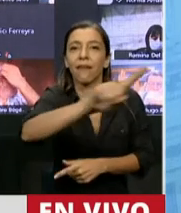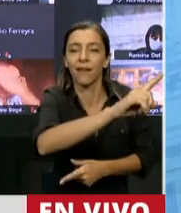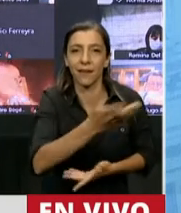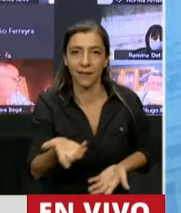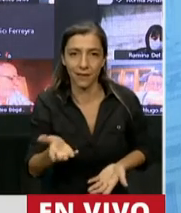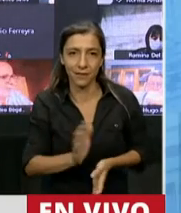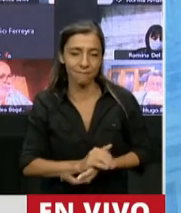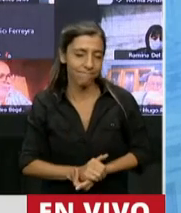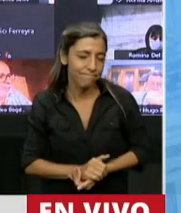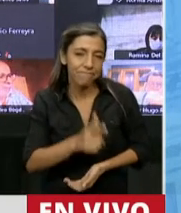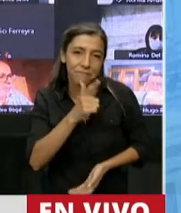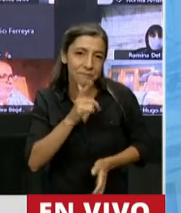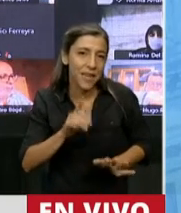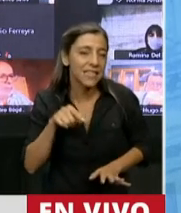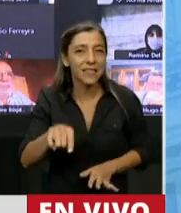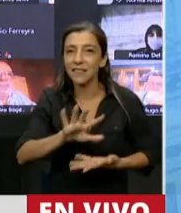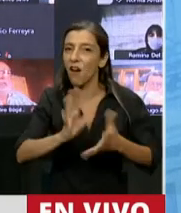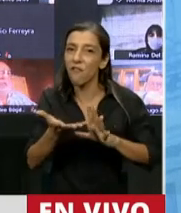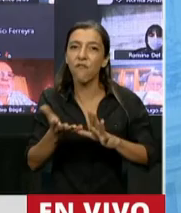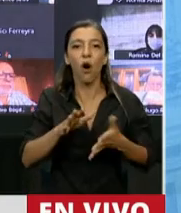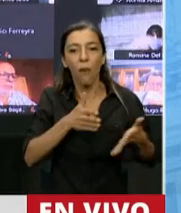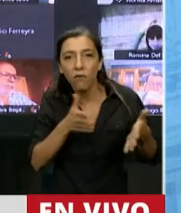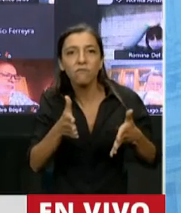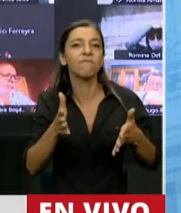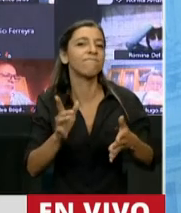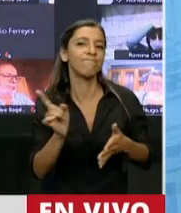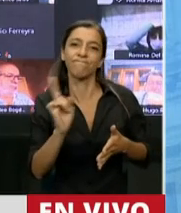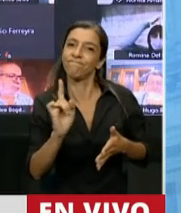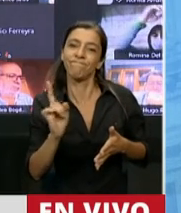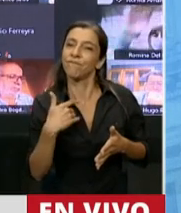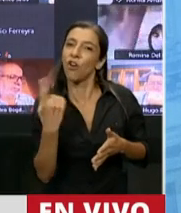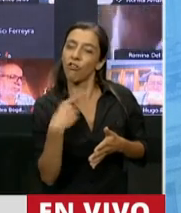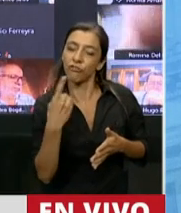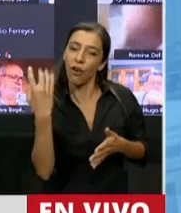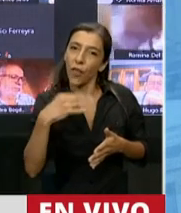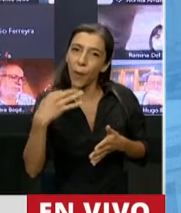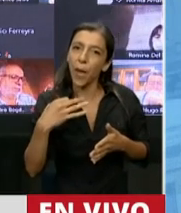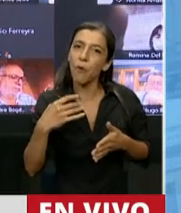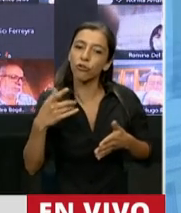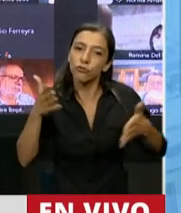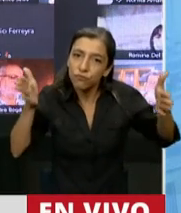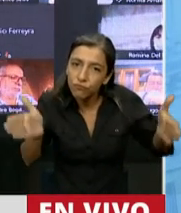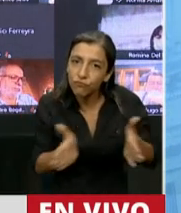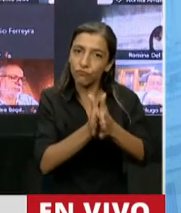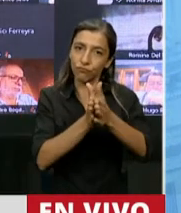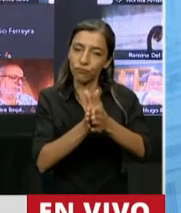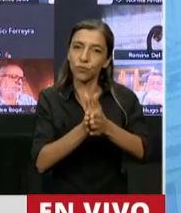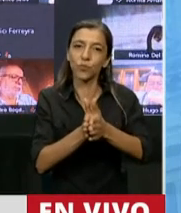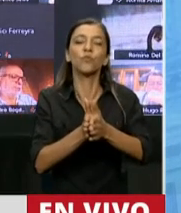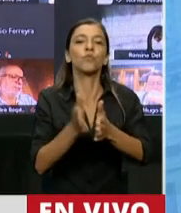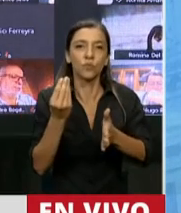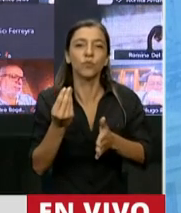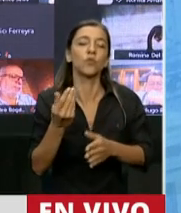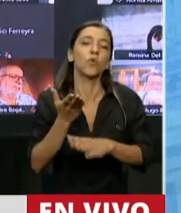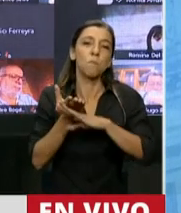me parece que este no es el camino llamó una vez más a la reflexión le pido al gobierno nacional